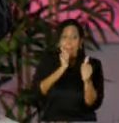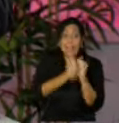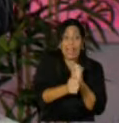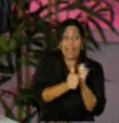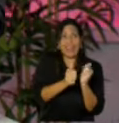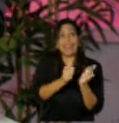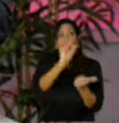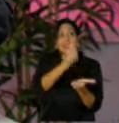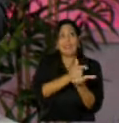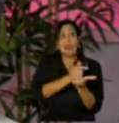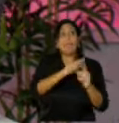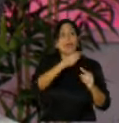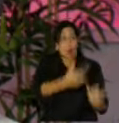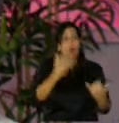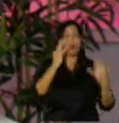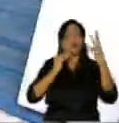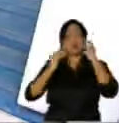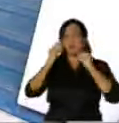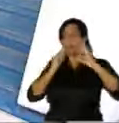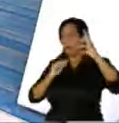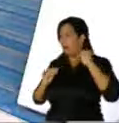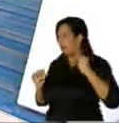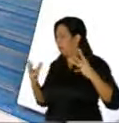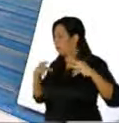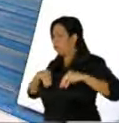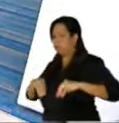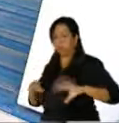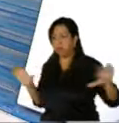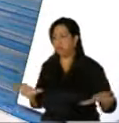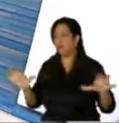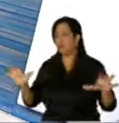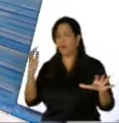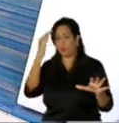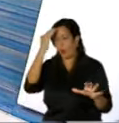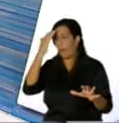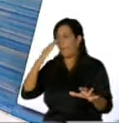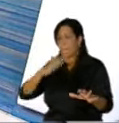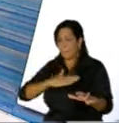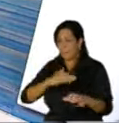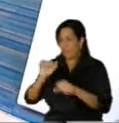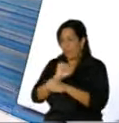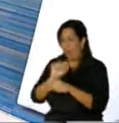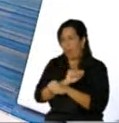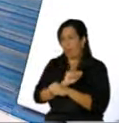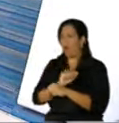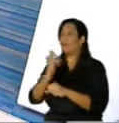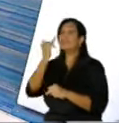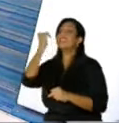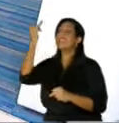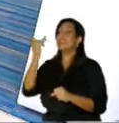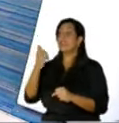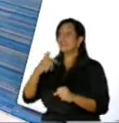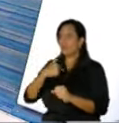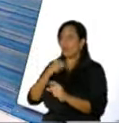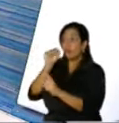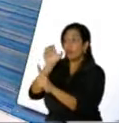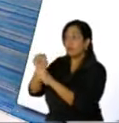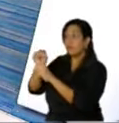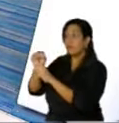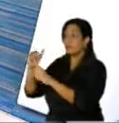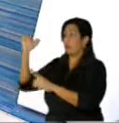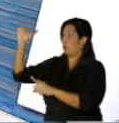paso, viviendo una oportunidad de reconocer que hace la diferencia entre que un pasajero pase y otro no, a